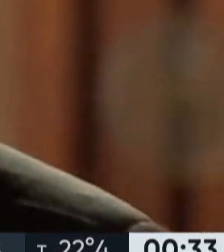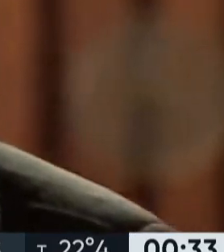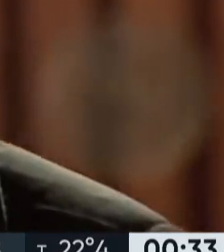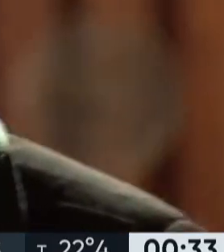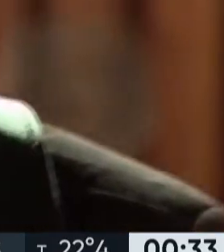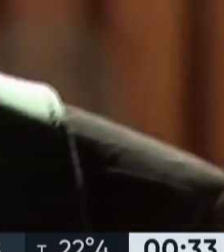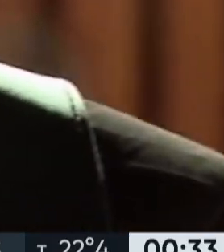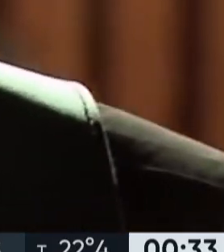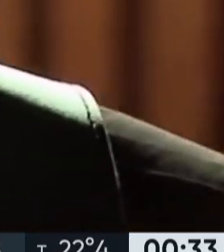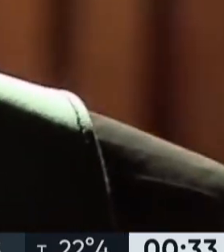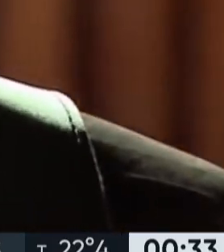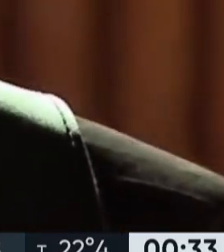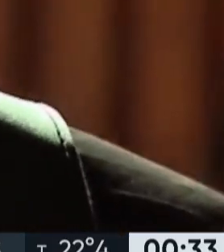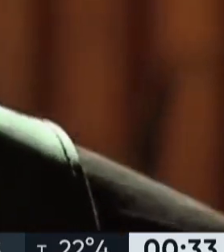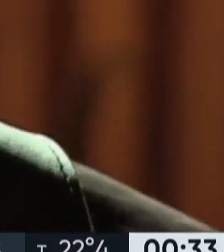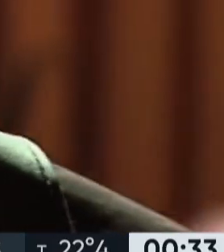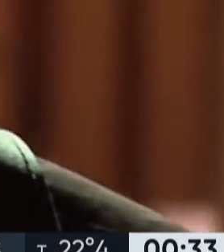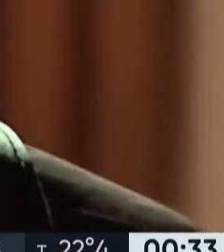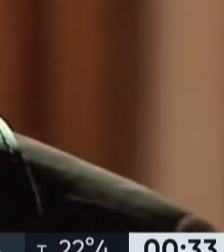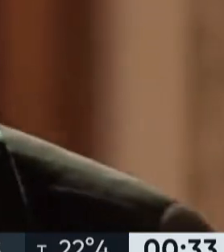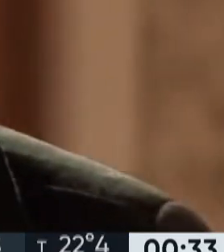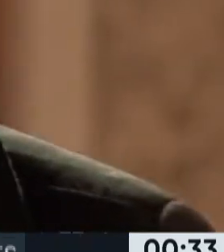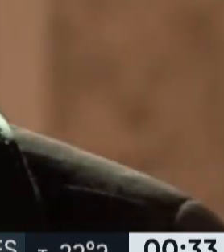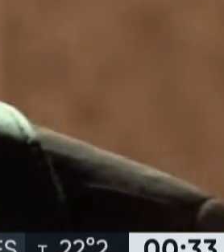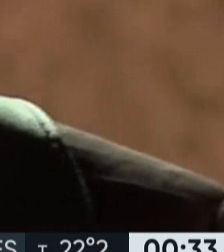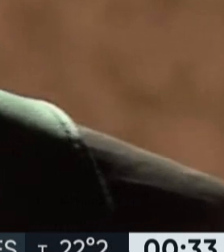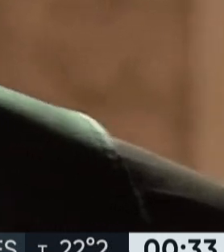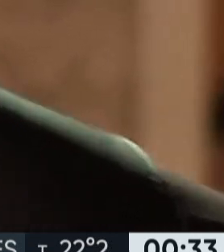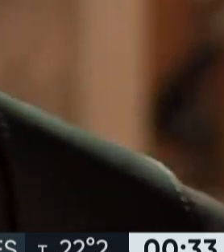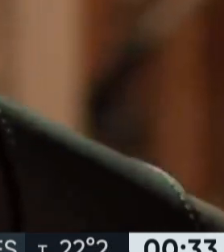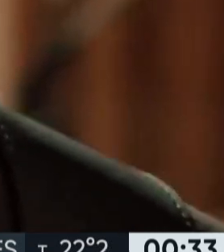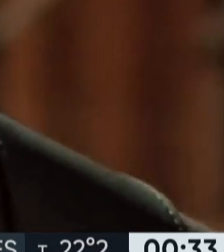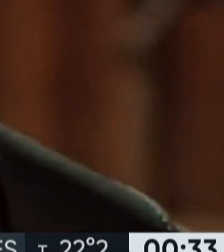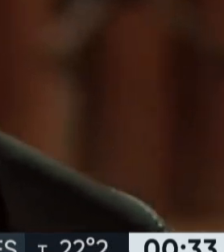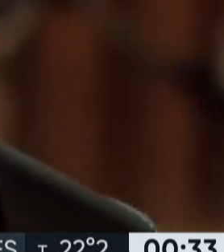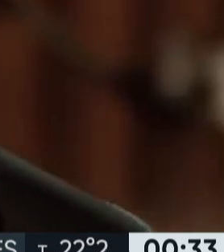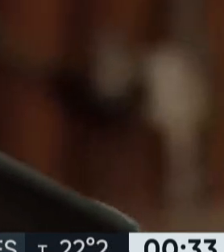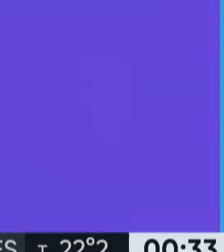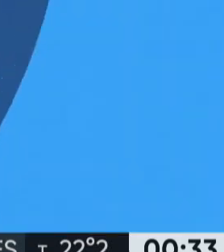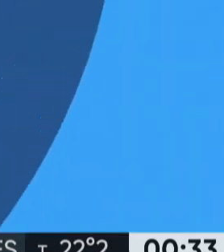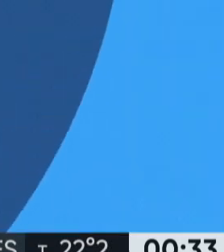Y entonces recorremos las palabras hasta el fin. Se dibujan los